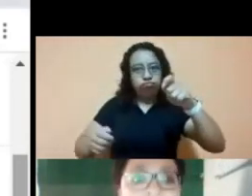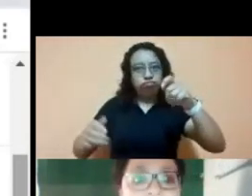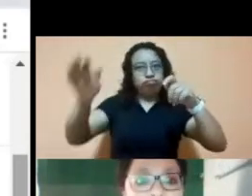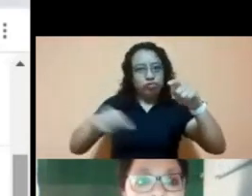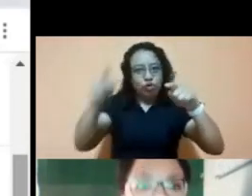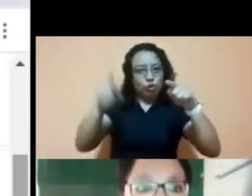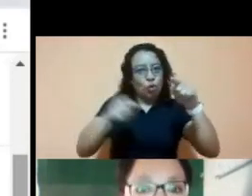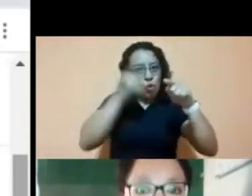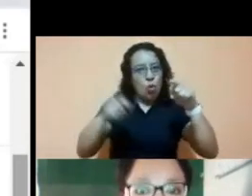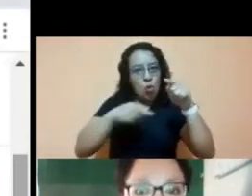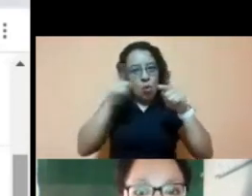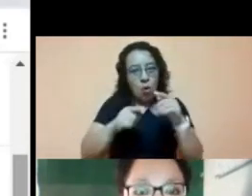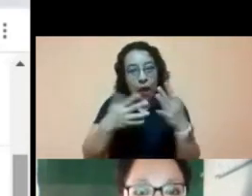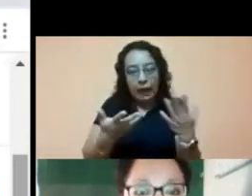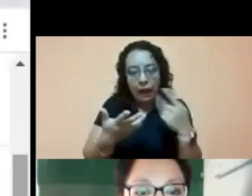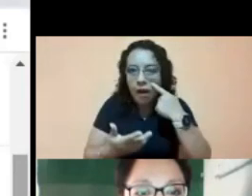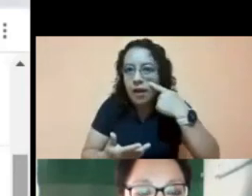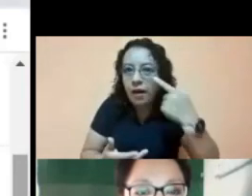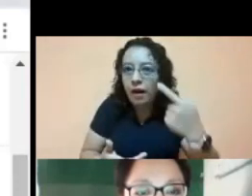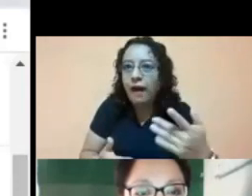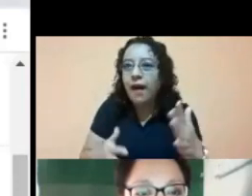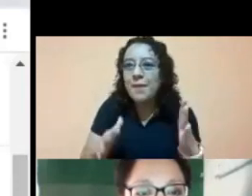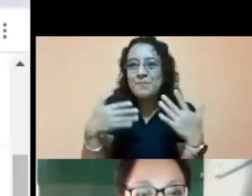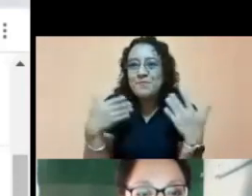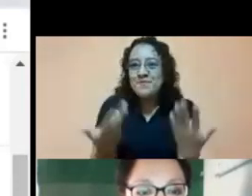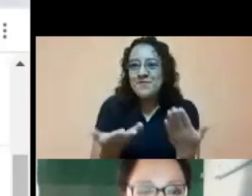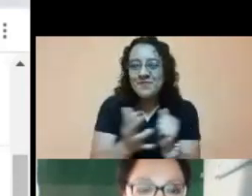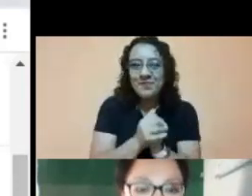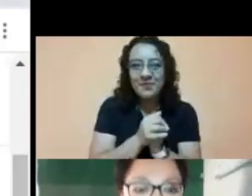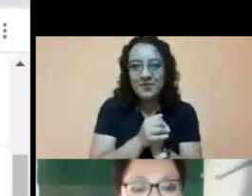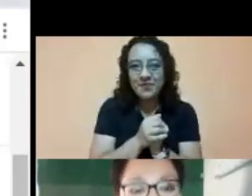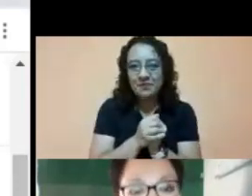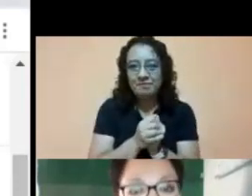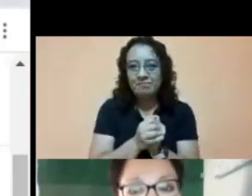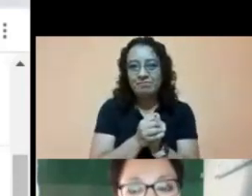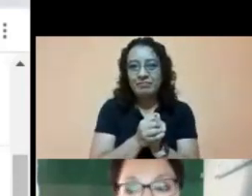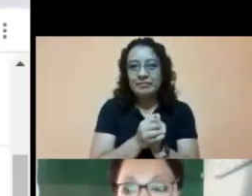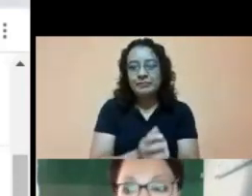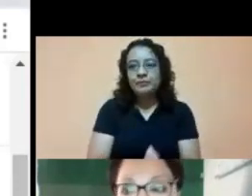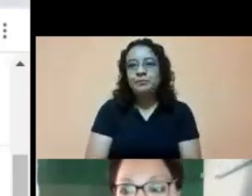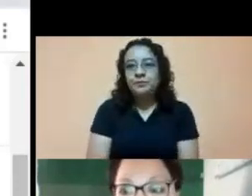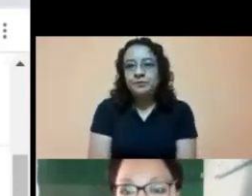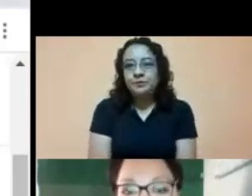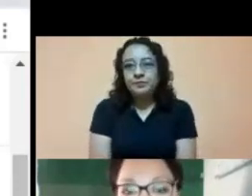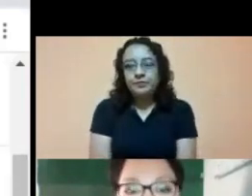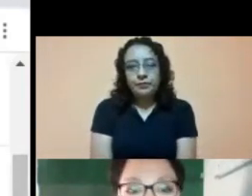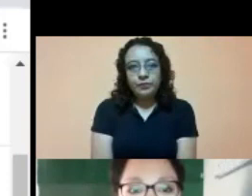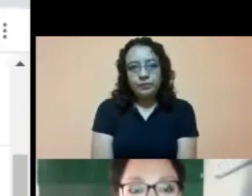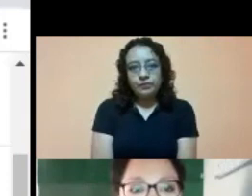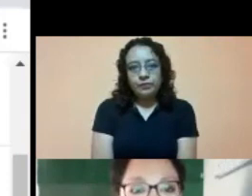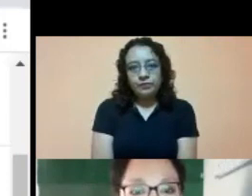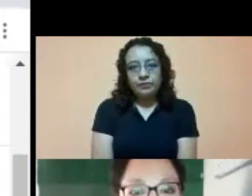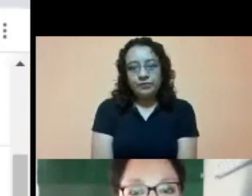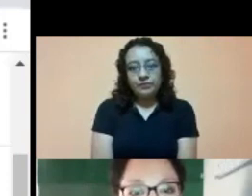y vamos a ver qué es lo que nos solicita. Y vamos aquí,